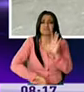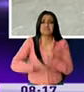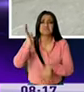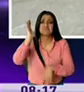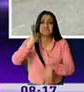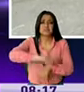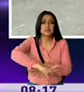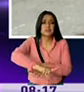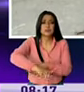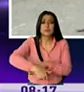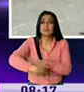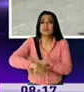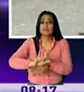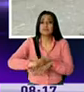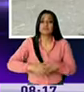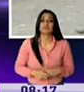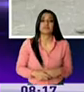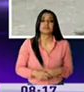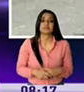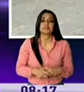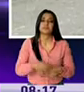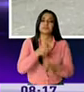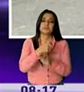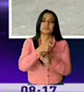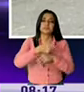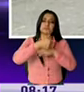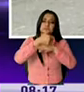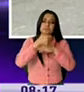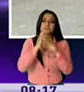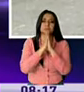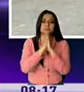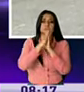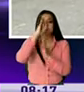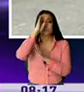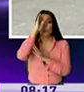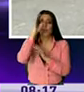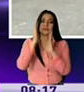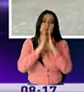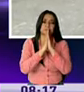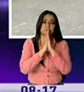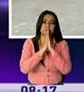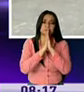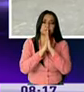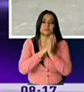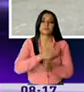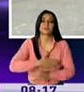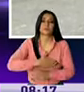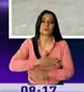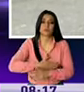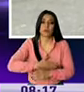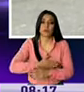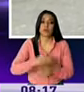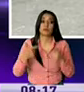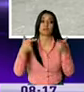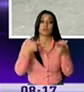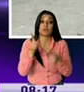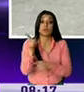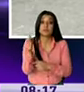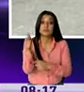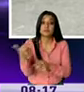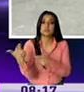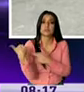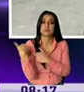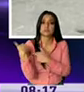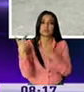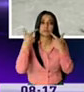sacan y se llevan. Así que autoridades, no sea malito, la policía, vamos a pedirles por favor a la Policía Nacional, que ellos son los encargados de darnos